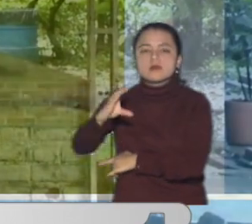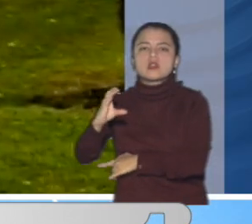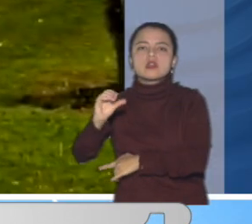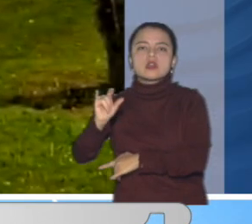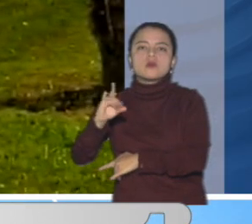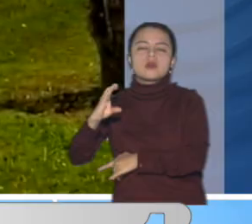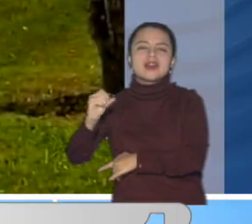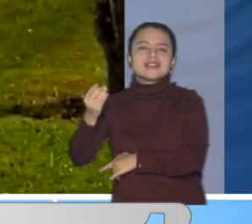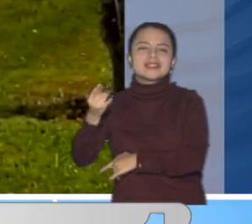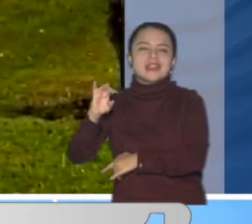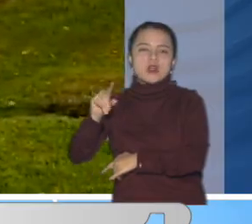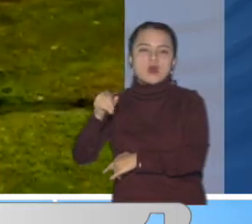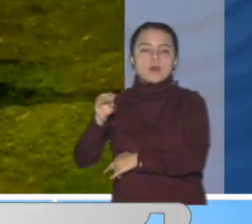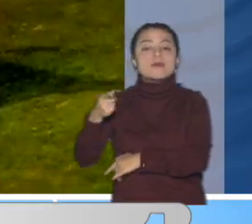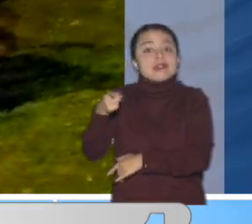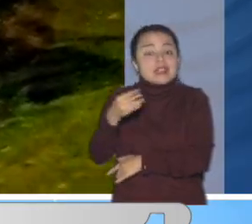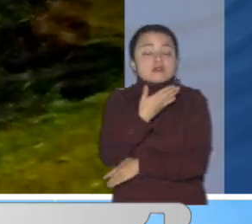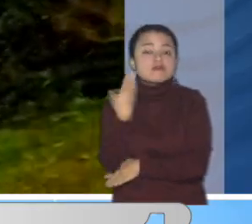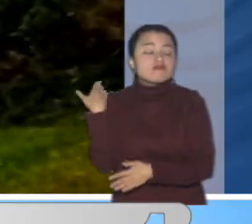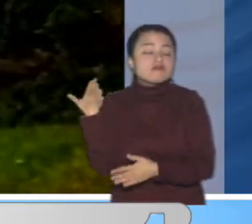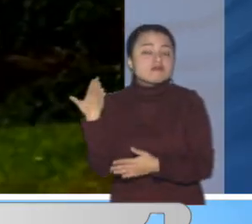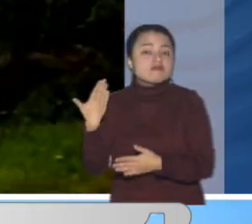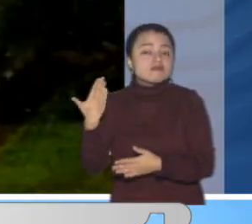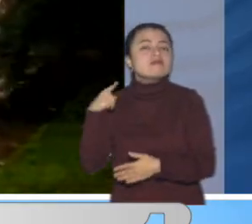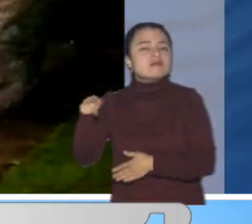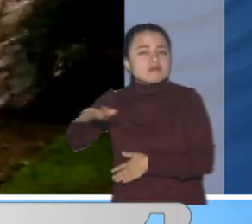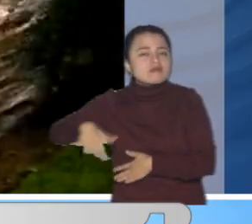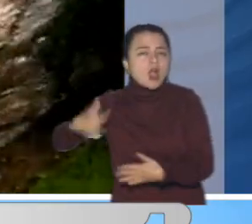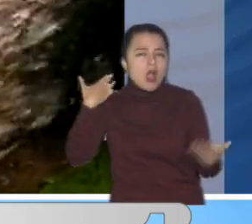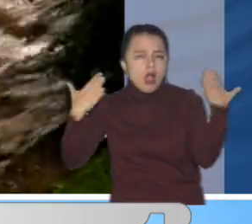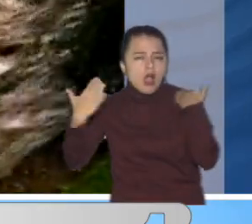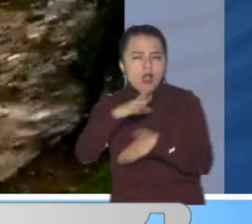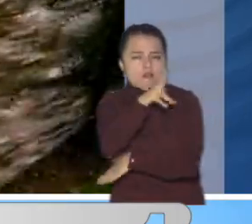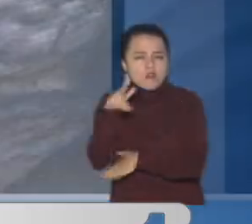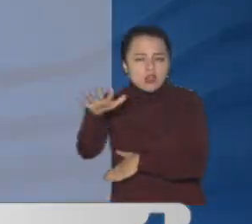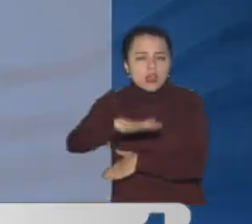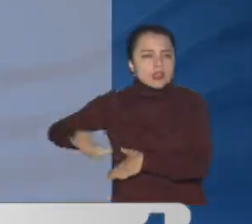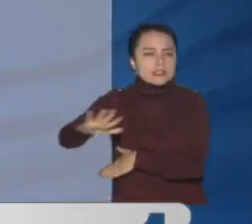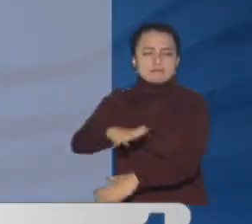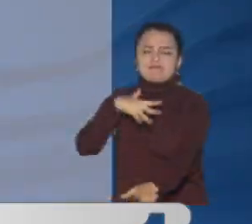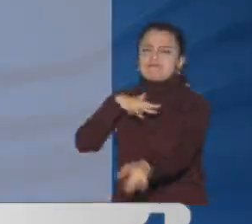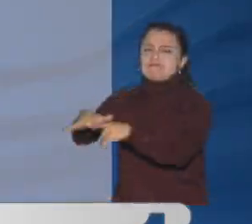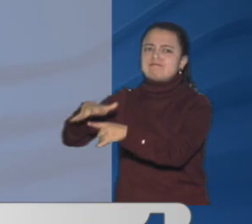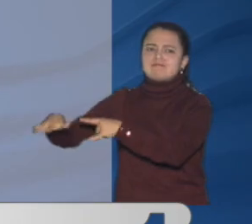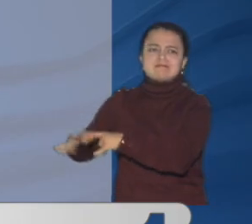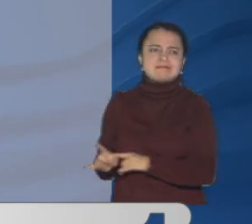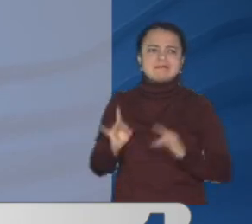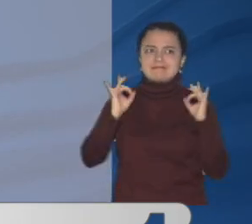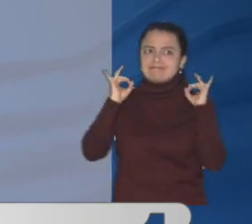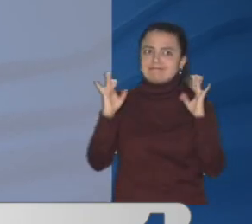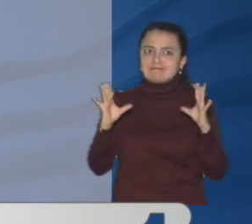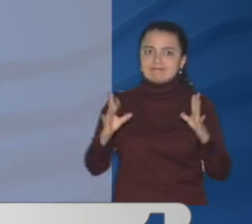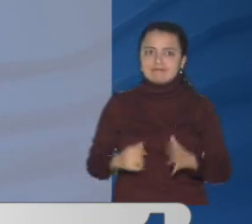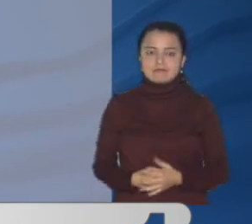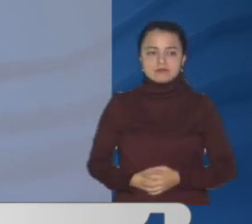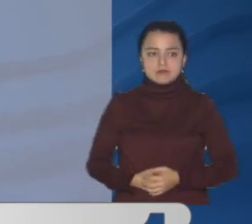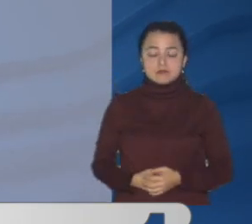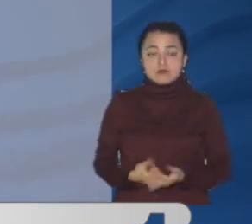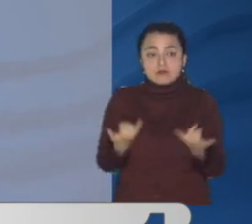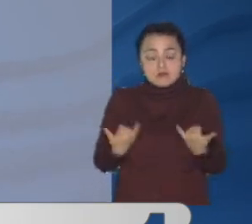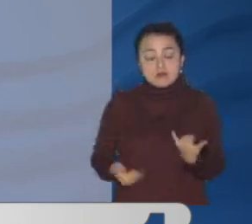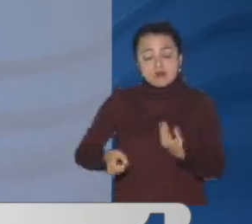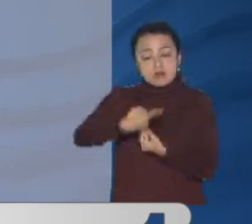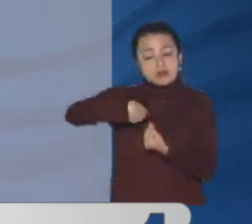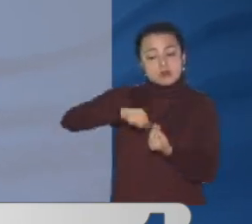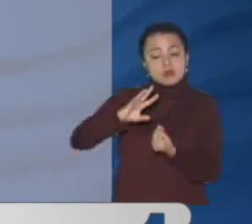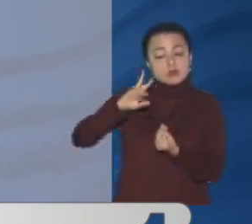del municipio de Palmira, en el Valle del Cauca, quedaron completamente anegadas. Están reunidos en un comité extraordinario de riesgo para